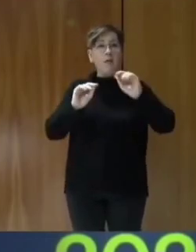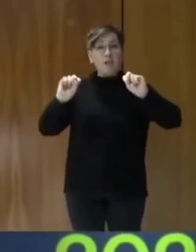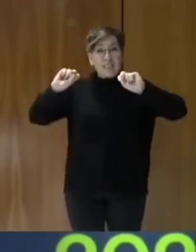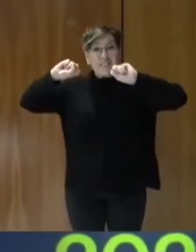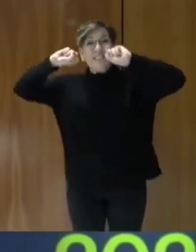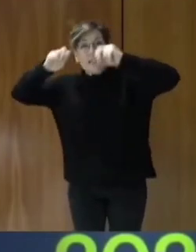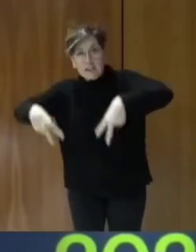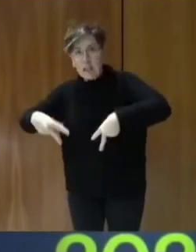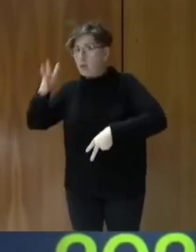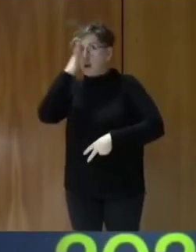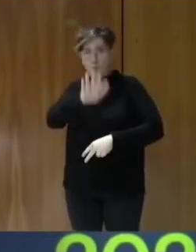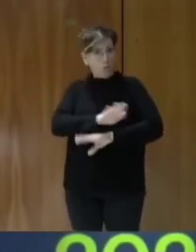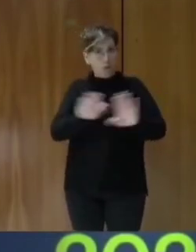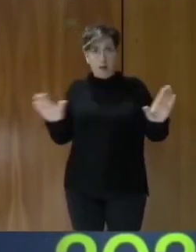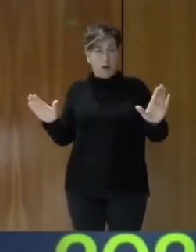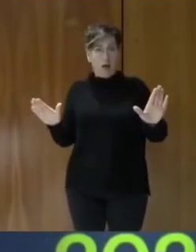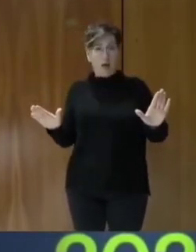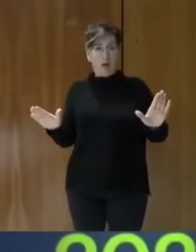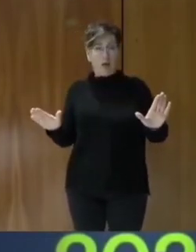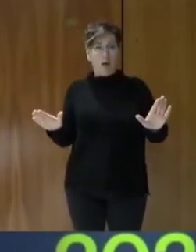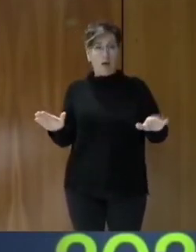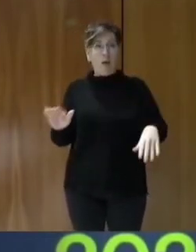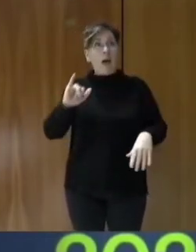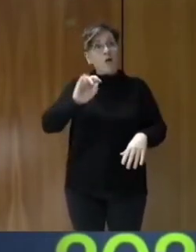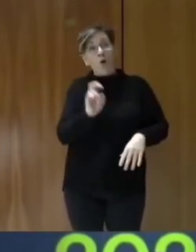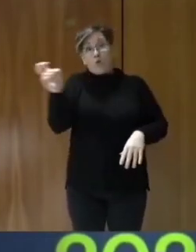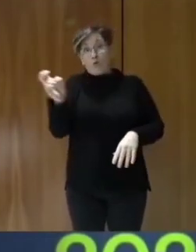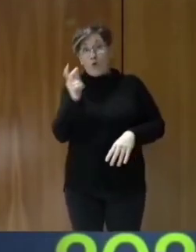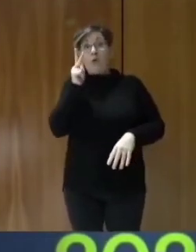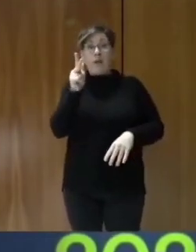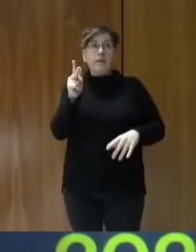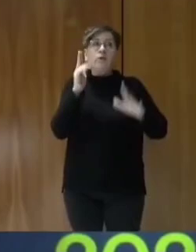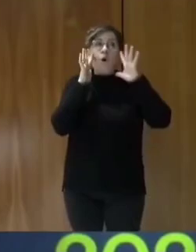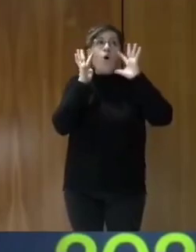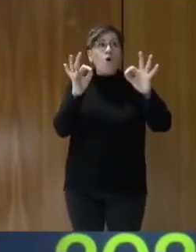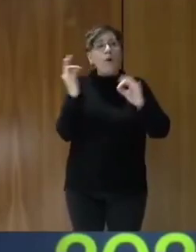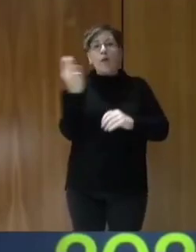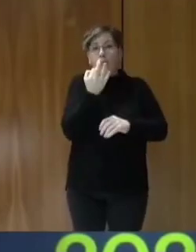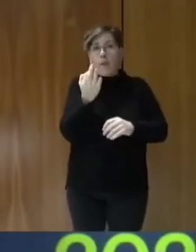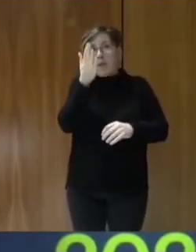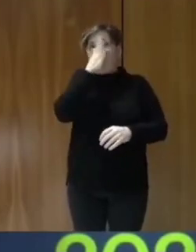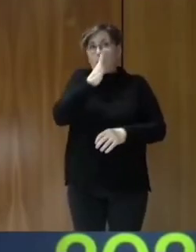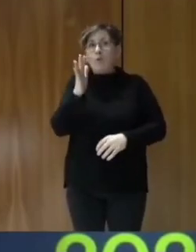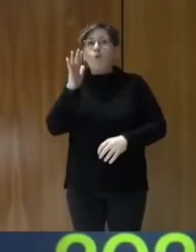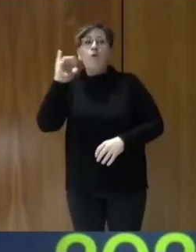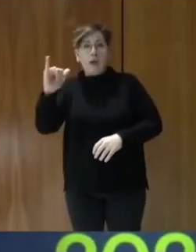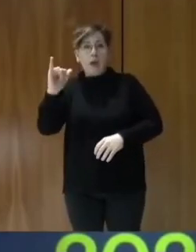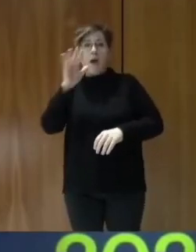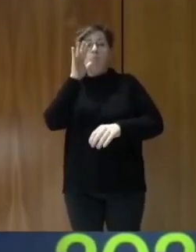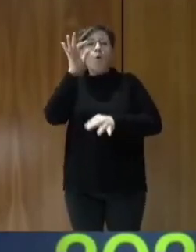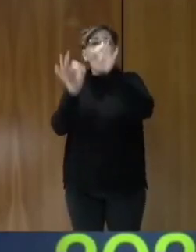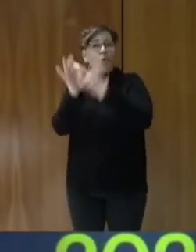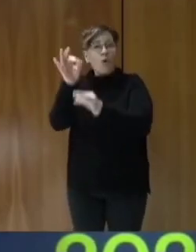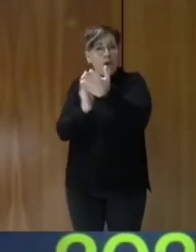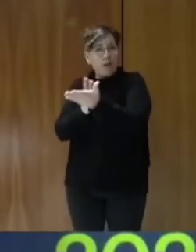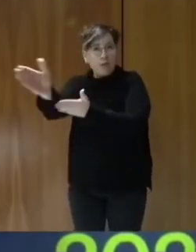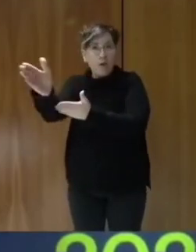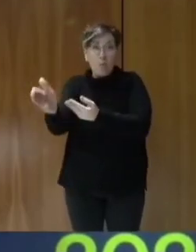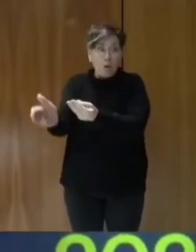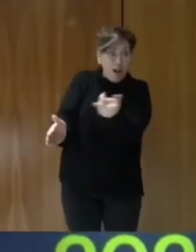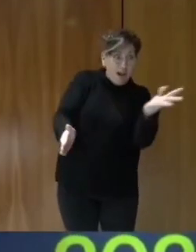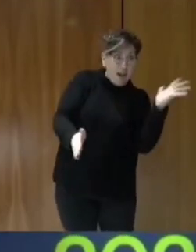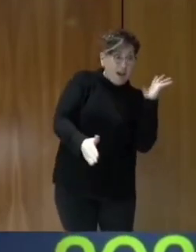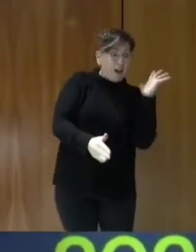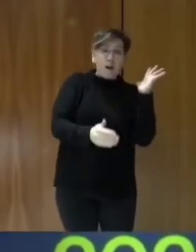poner denuncia. Bien, es cierto que hay otros derechos a los que solo se puede acceder poniendo denuncia y entrando en un proceso judicial, pero hay